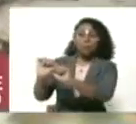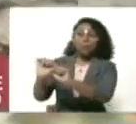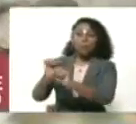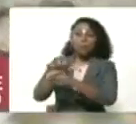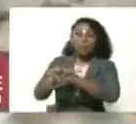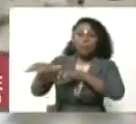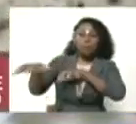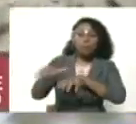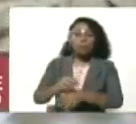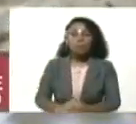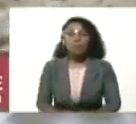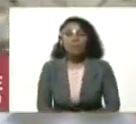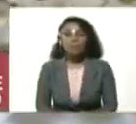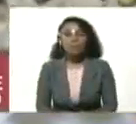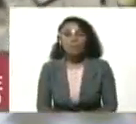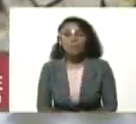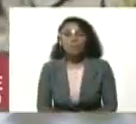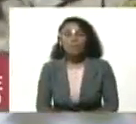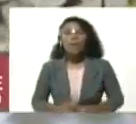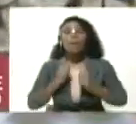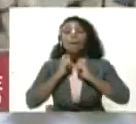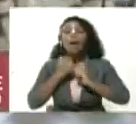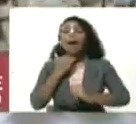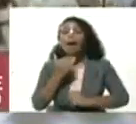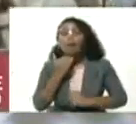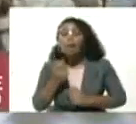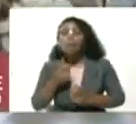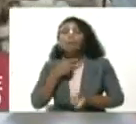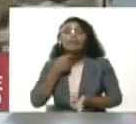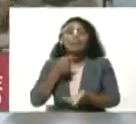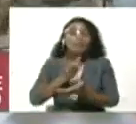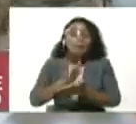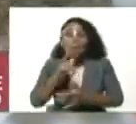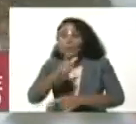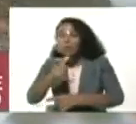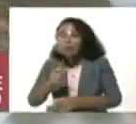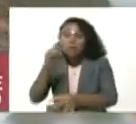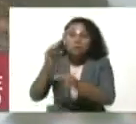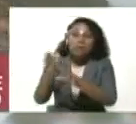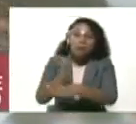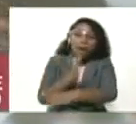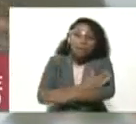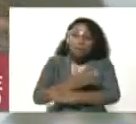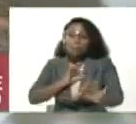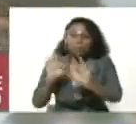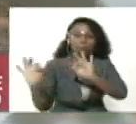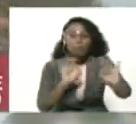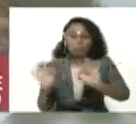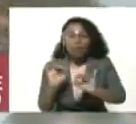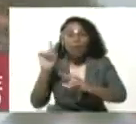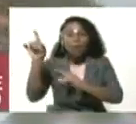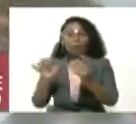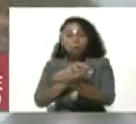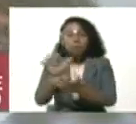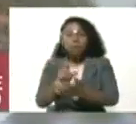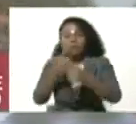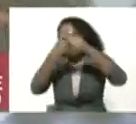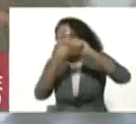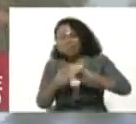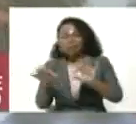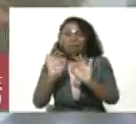mayores, pérdida de vidas y un desastre